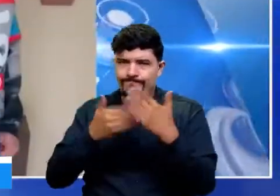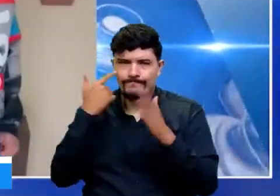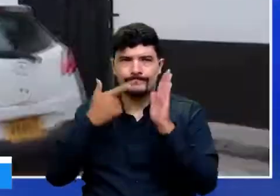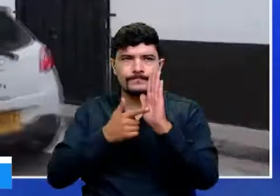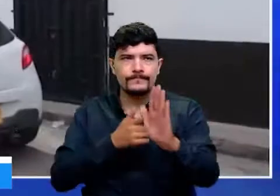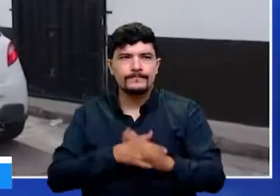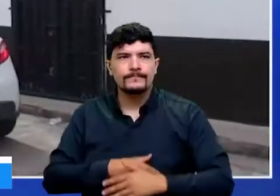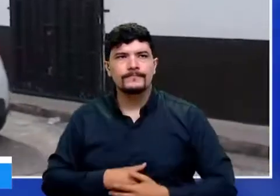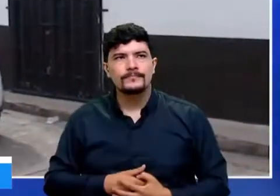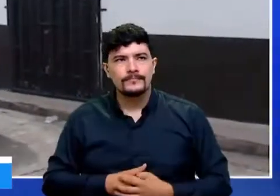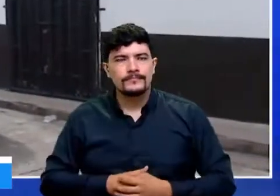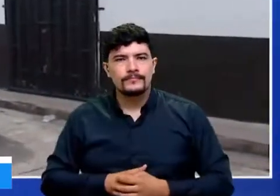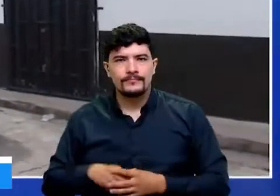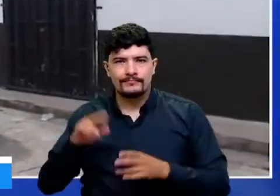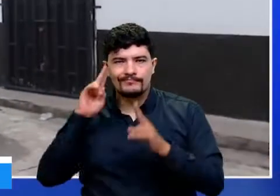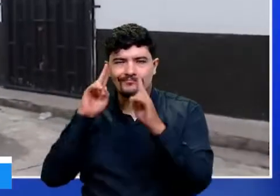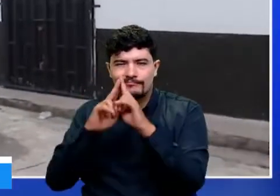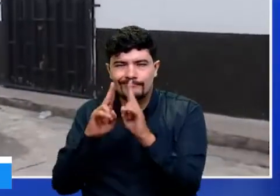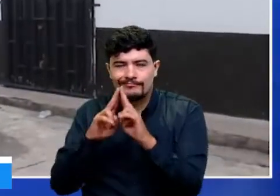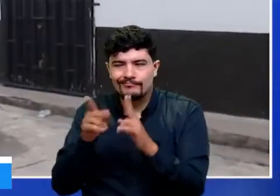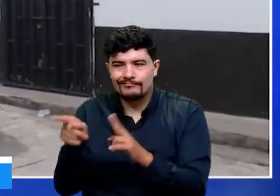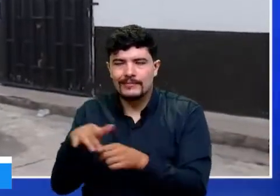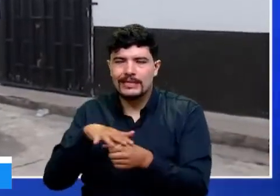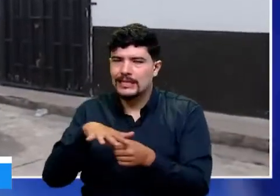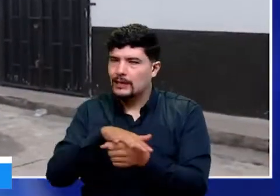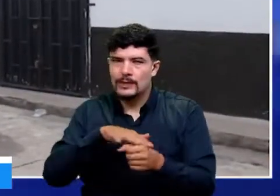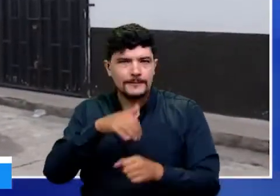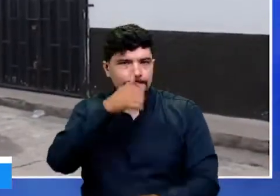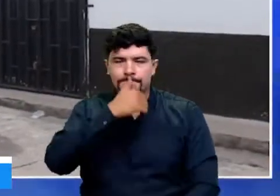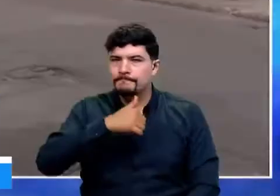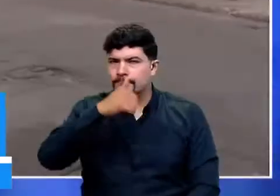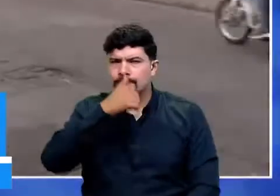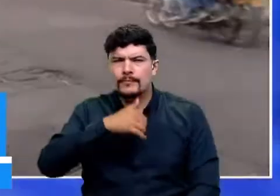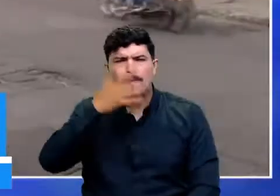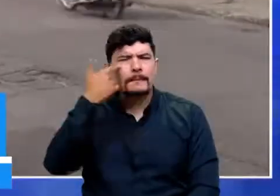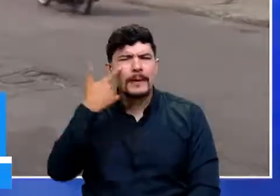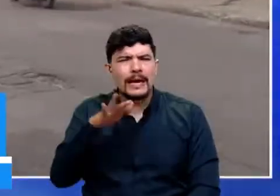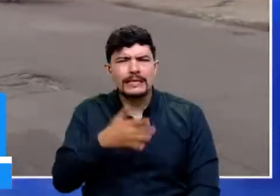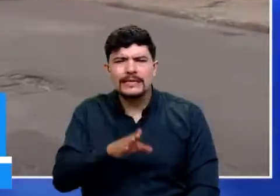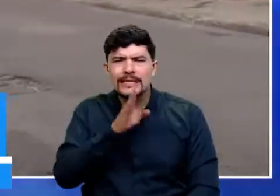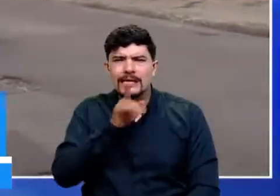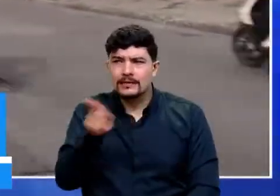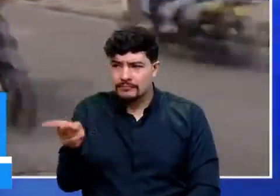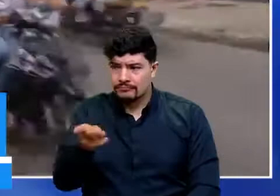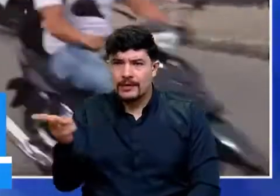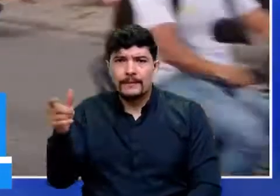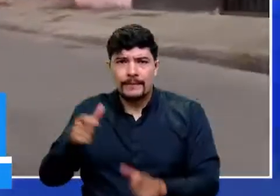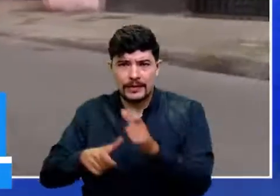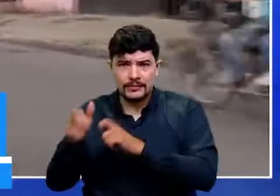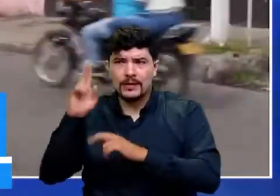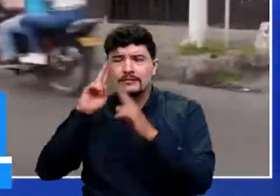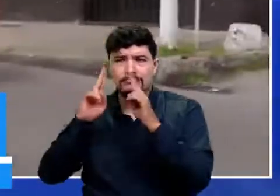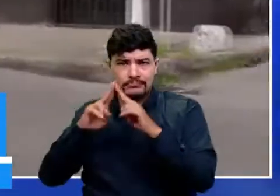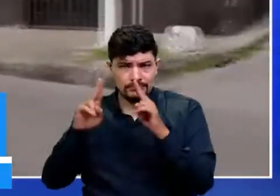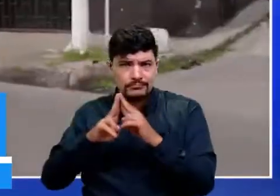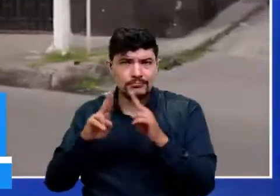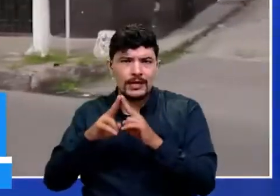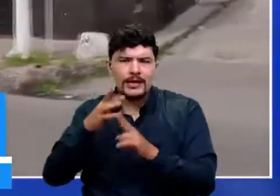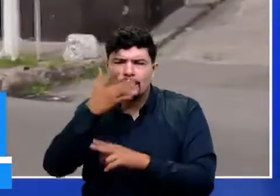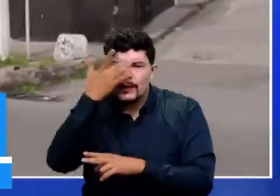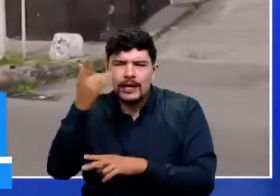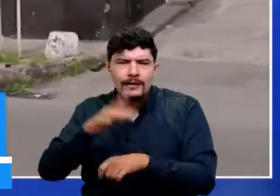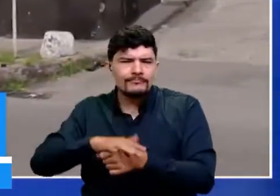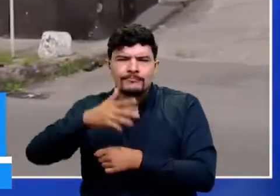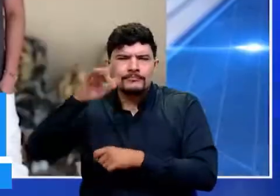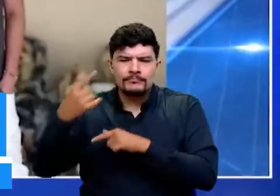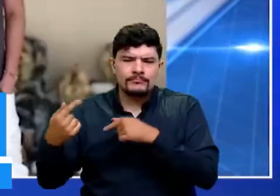Se tiene conocimiento que fue un caso de intolerancia. Al parecer son personas que se conocían entre ellos, y en una discusión